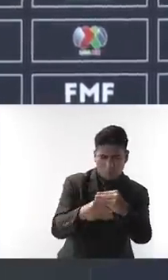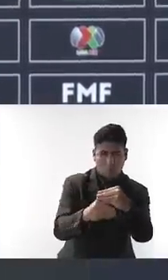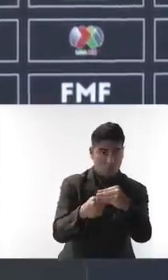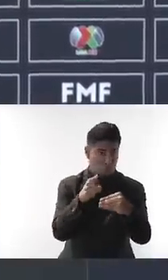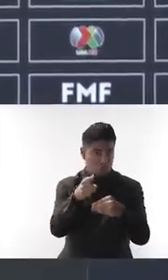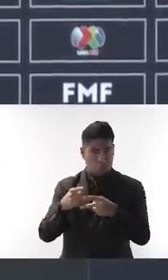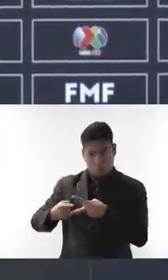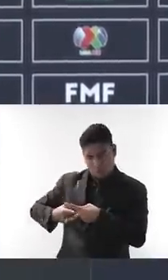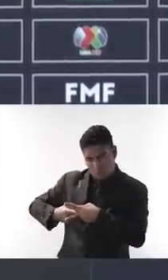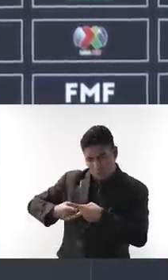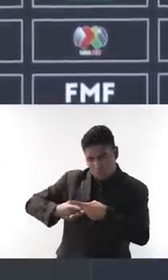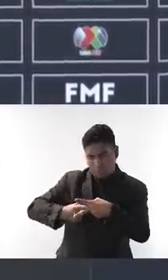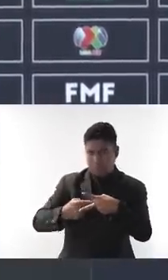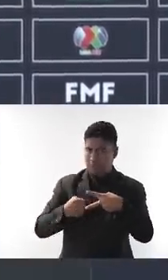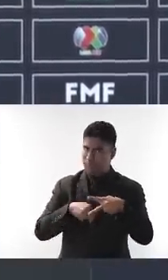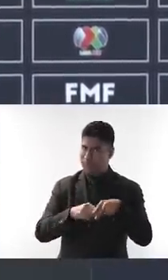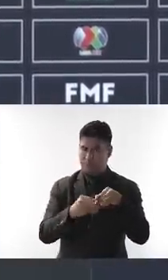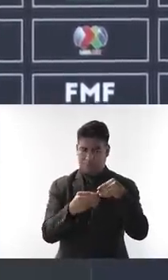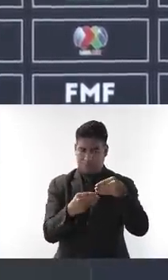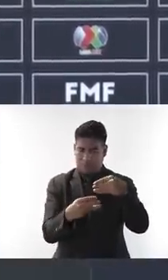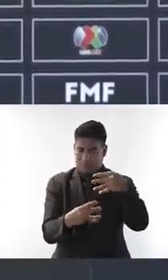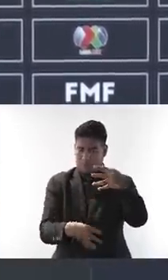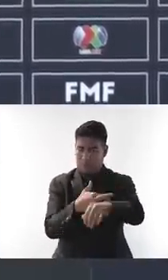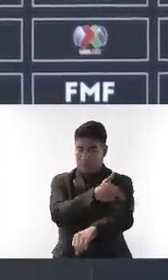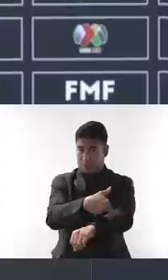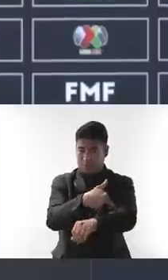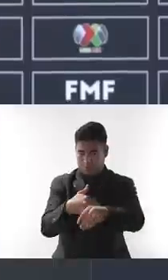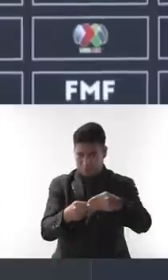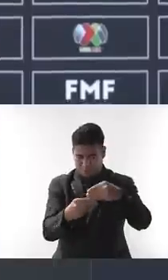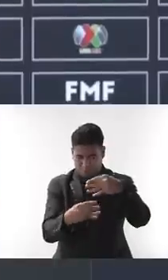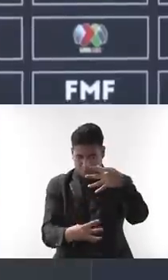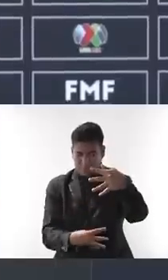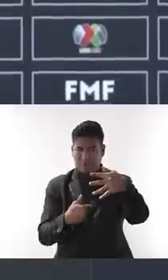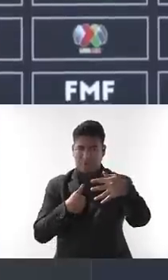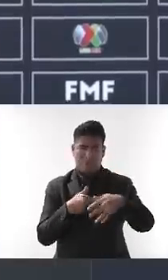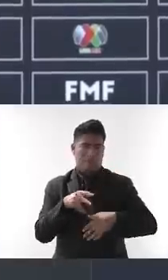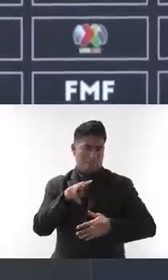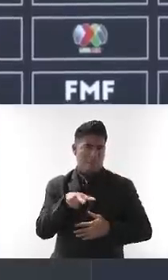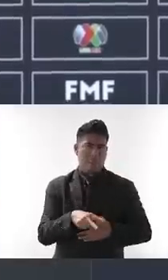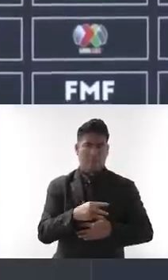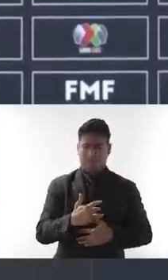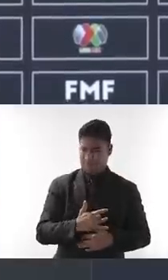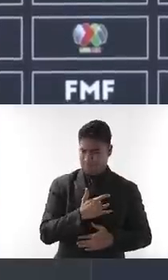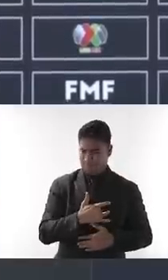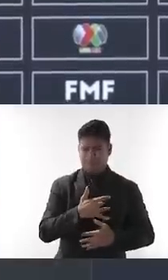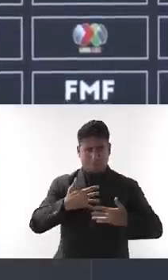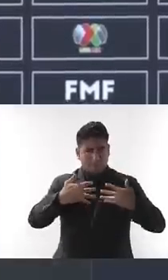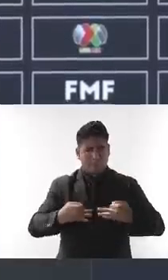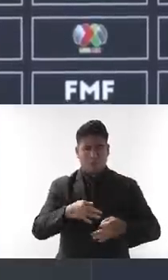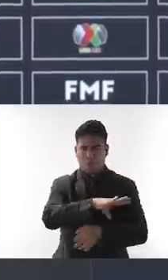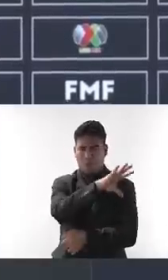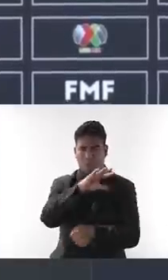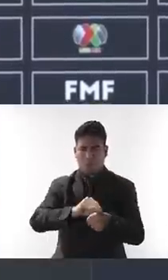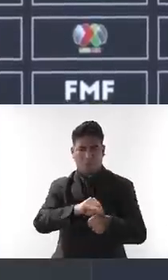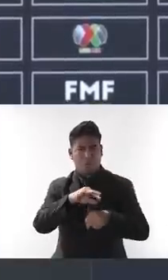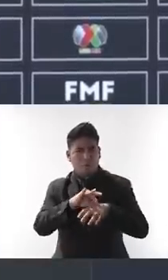de decenas de requisitos. Entonces hicimos los talleres para que hubiera plena claridad y pleno conocimiento de